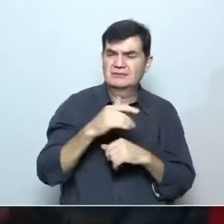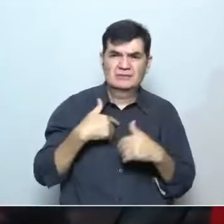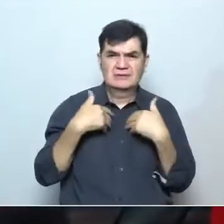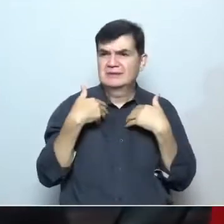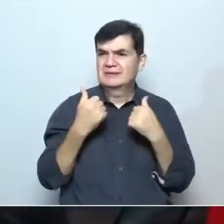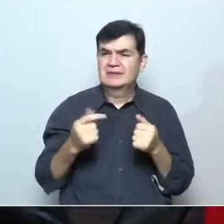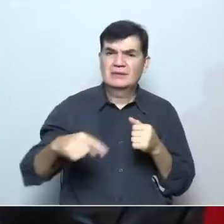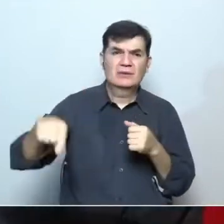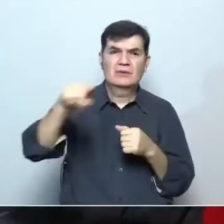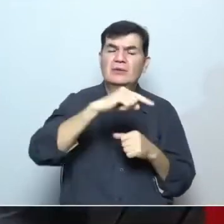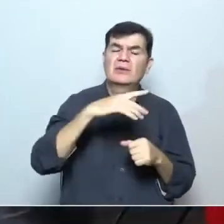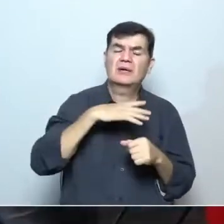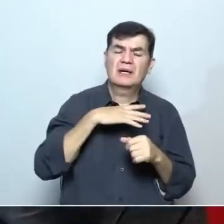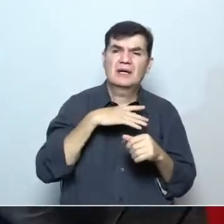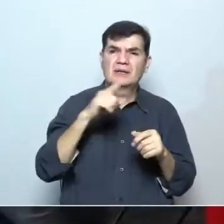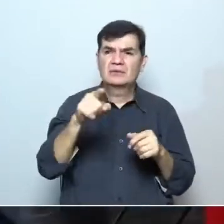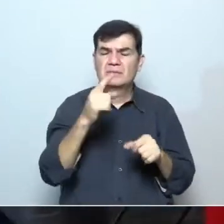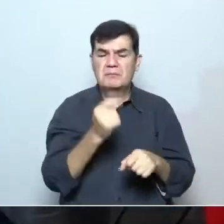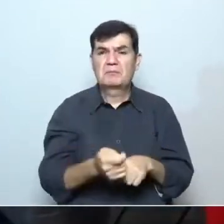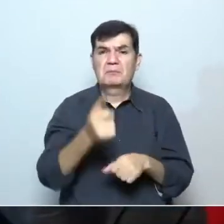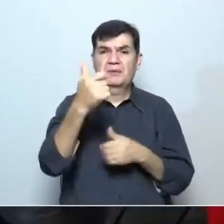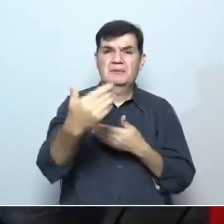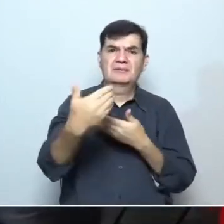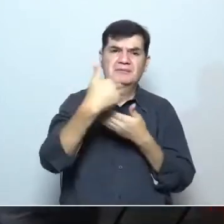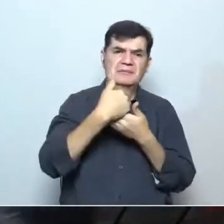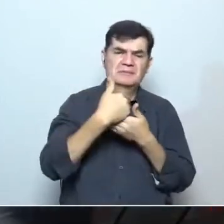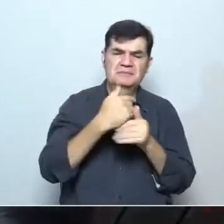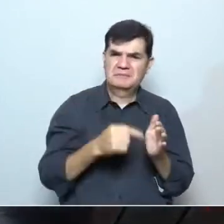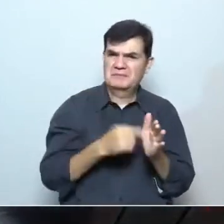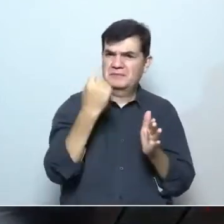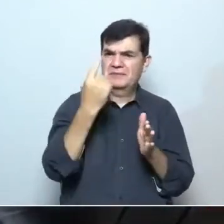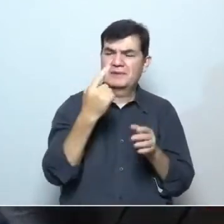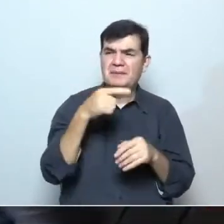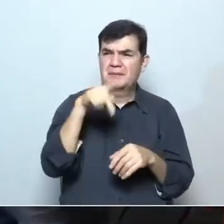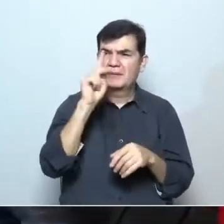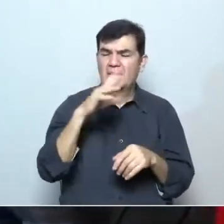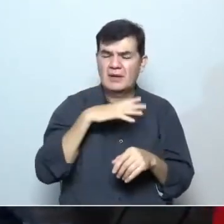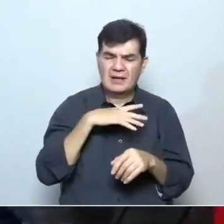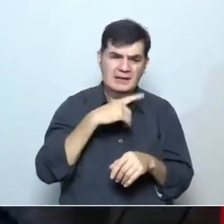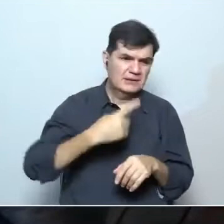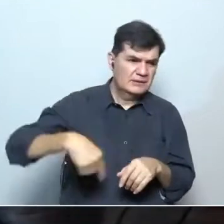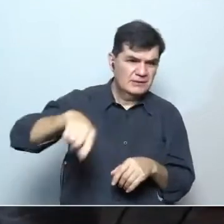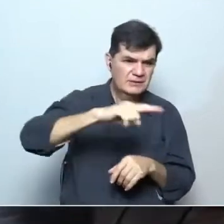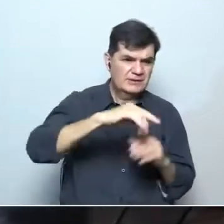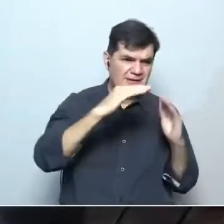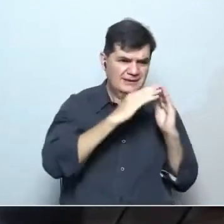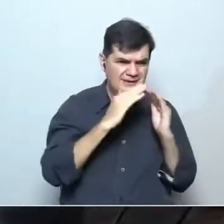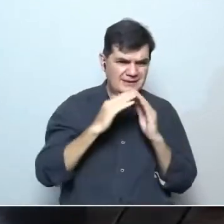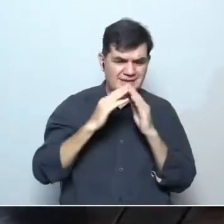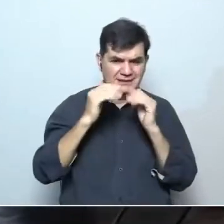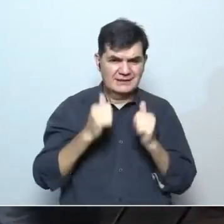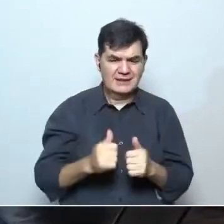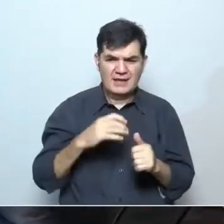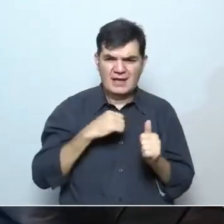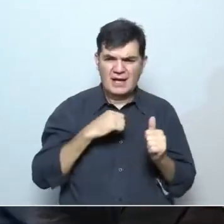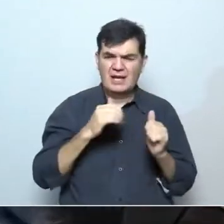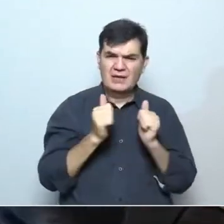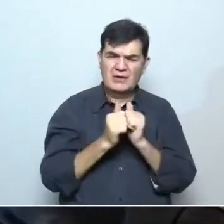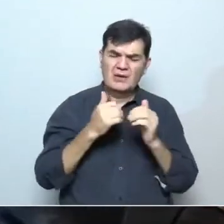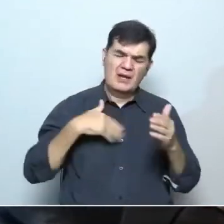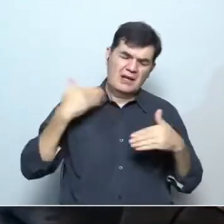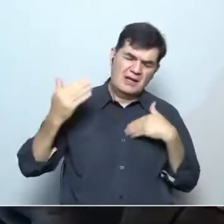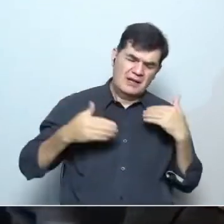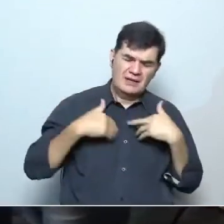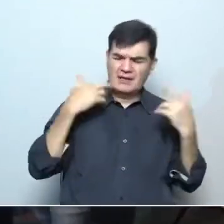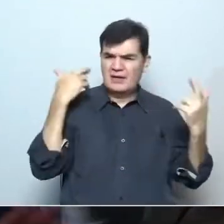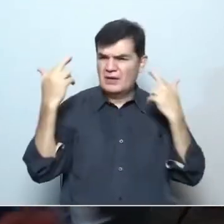la gente que está, si tú estás por primera vez no te preocupes, pero los miembros de esta casa necesitan hacer ruidos de alegría y de